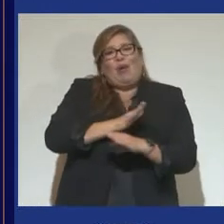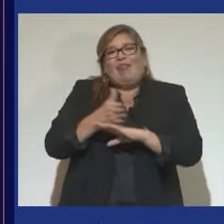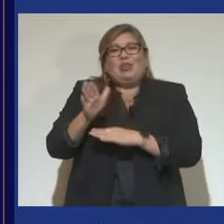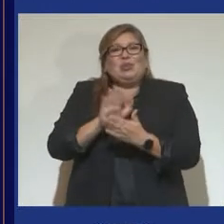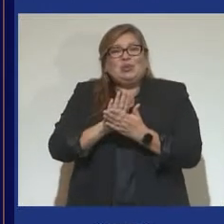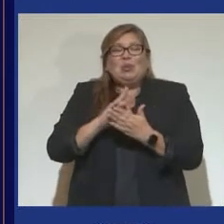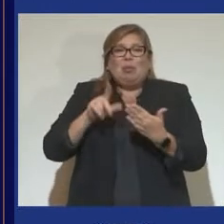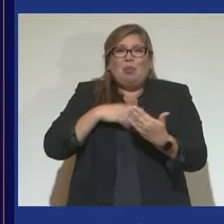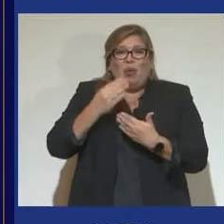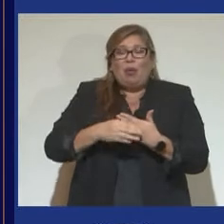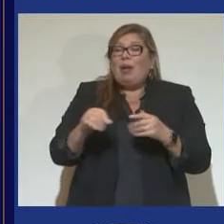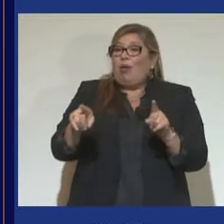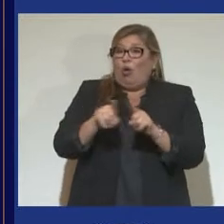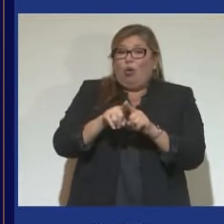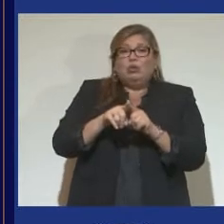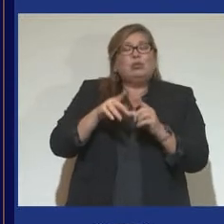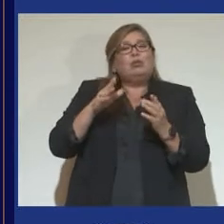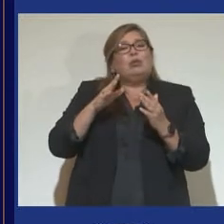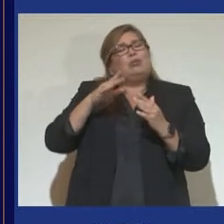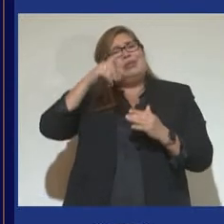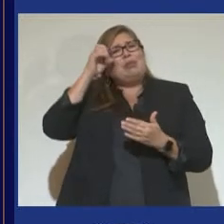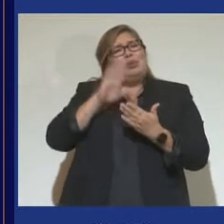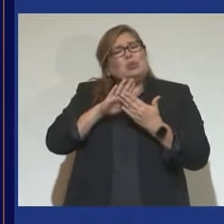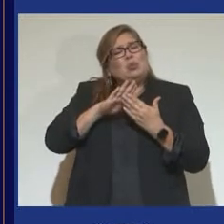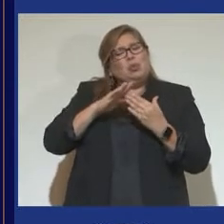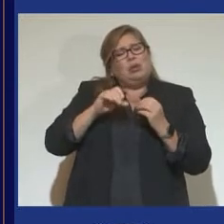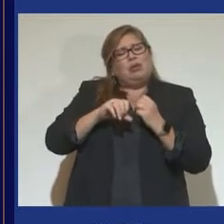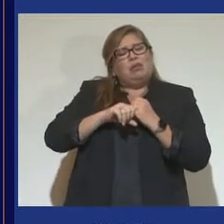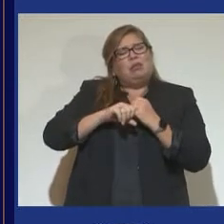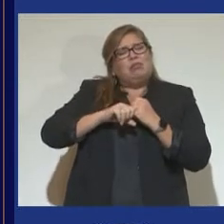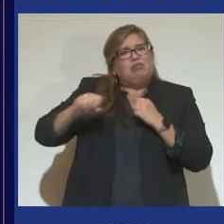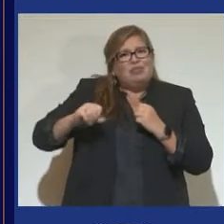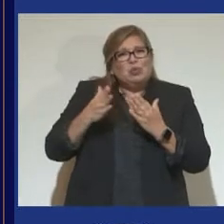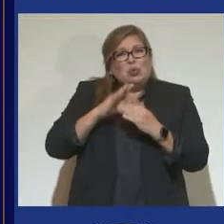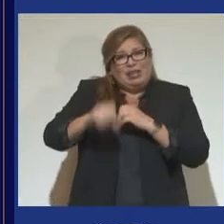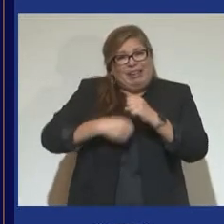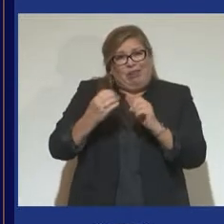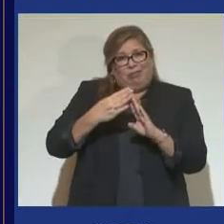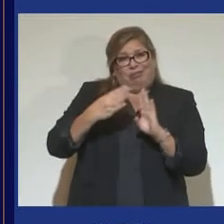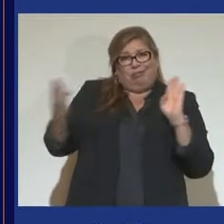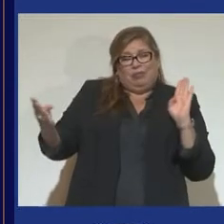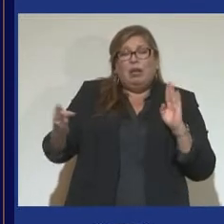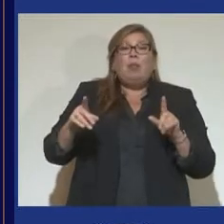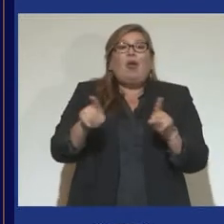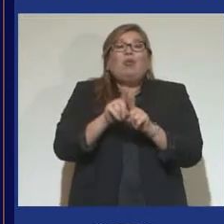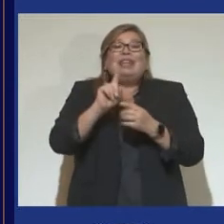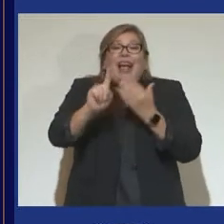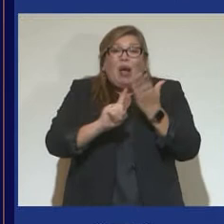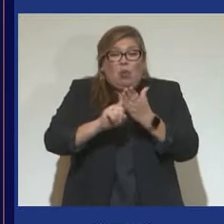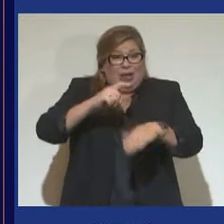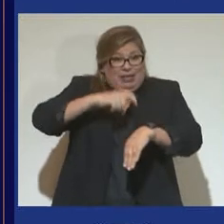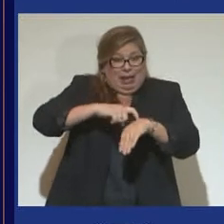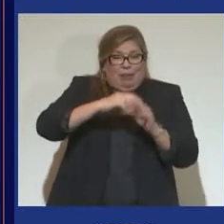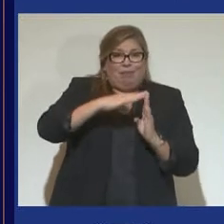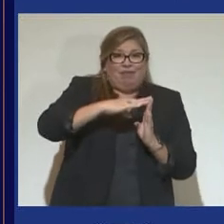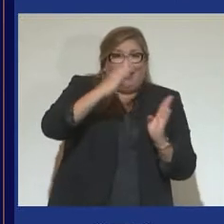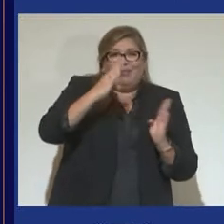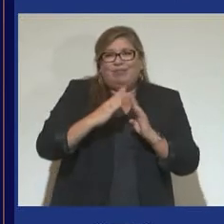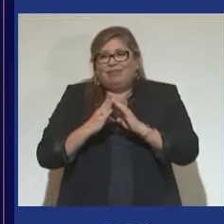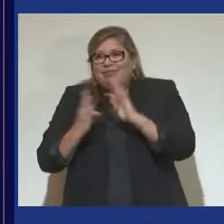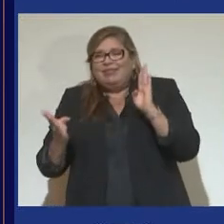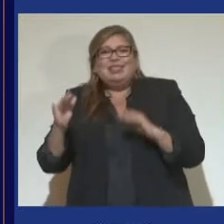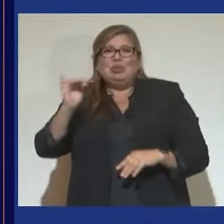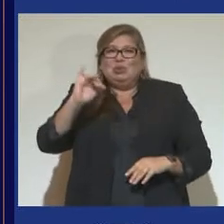pero también extender a extender el año es una esencia de eso aquí en la escuela de verano empieza a extenderle extender las horas es una